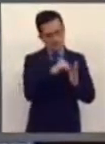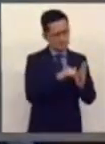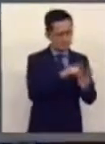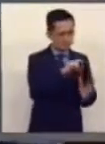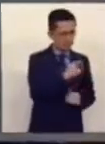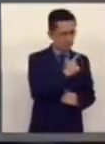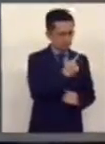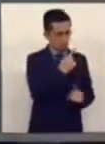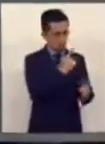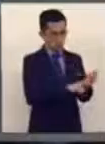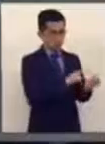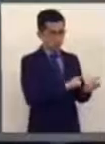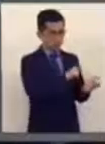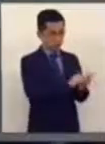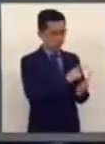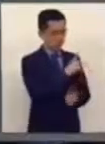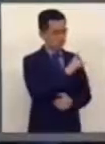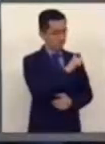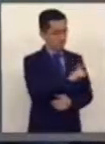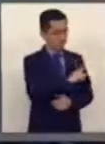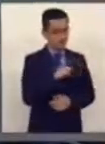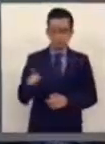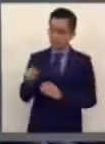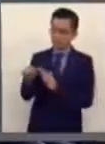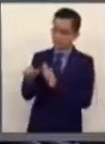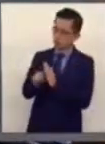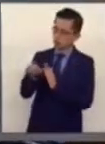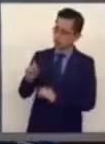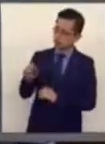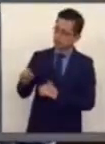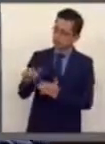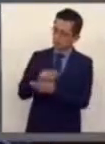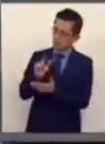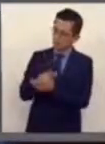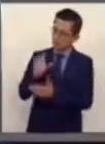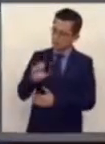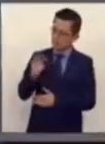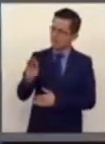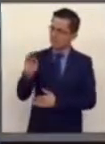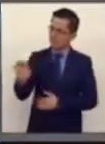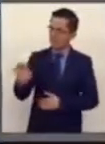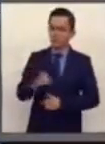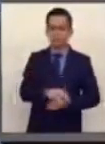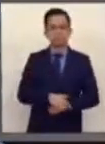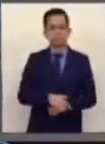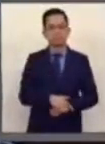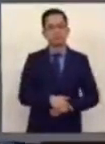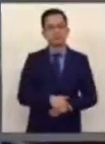Ley de Petróleos Mexicanos y 20 de la Ley de Comisión Federal de Electricidad